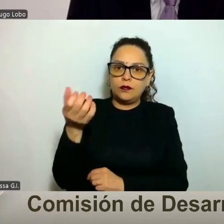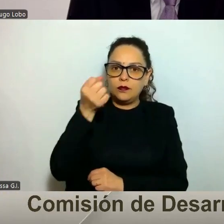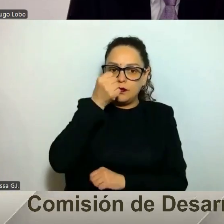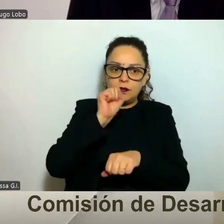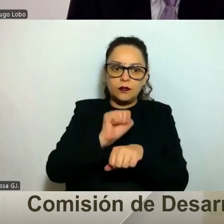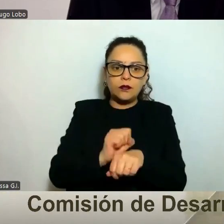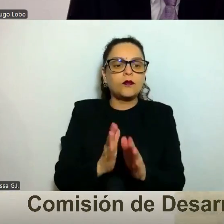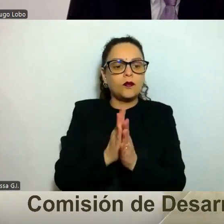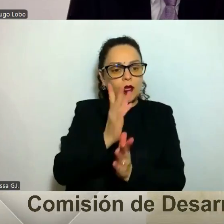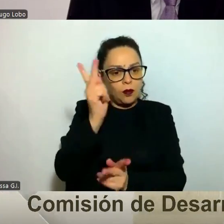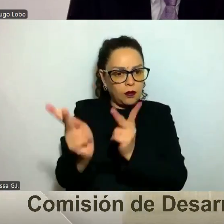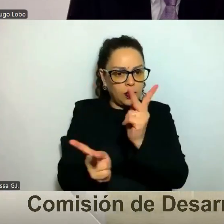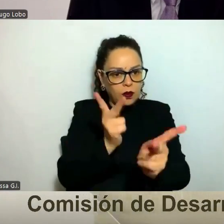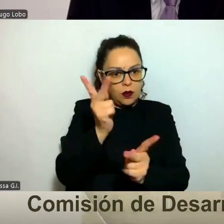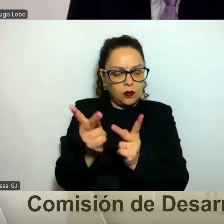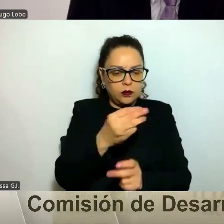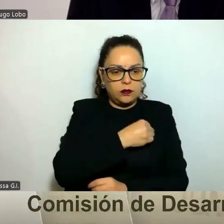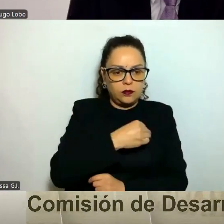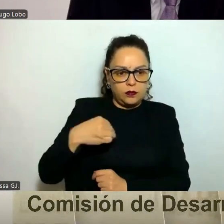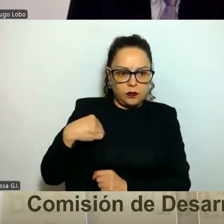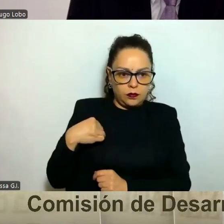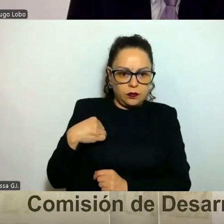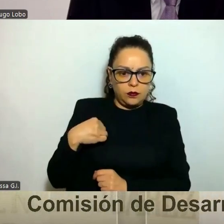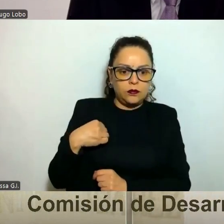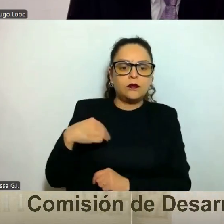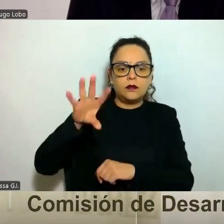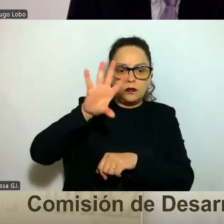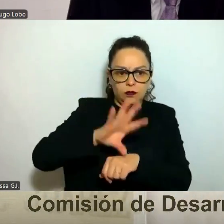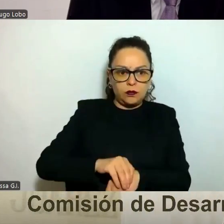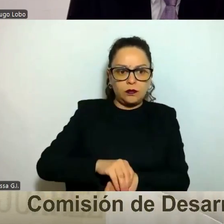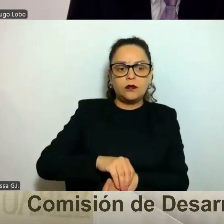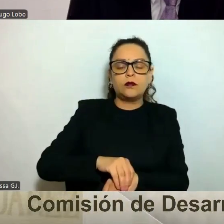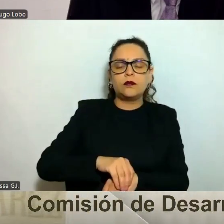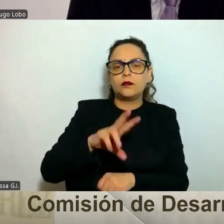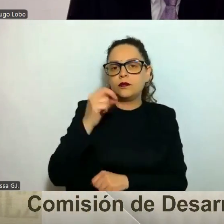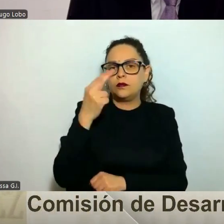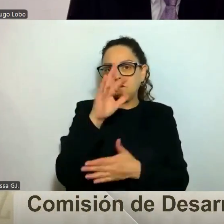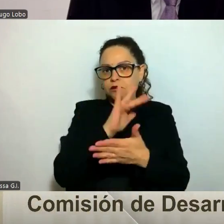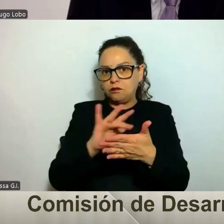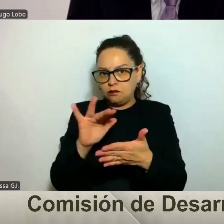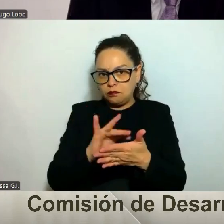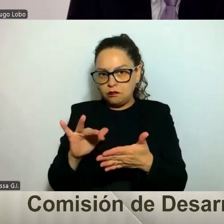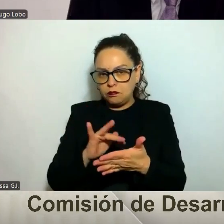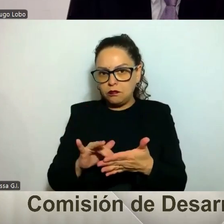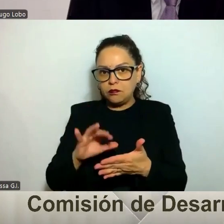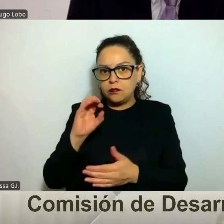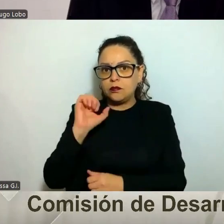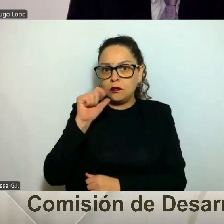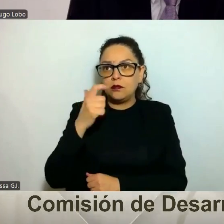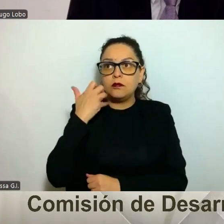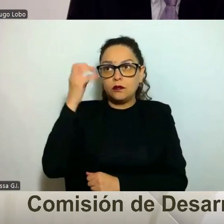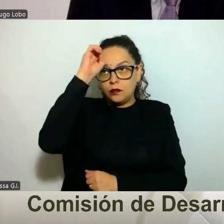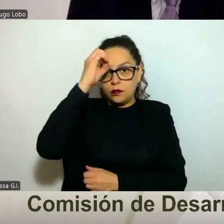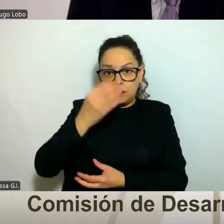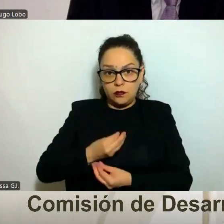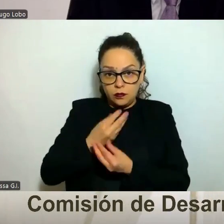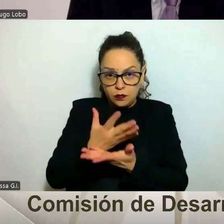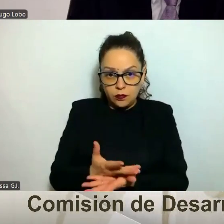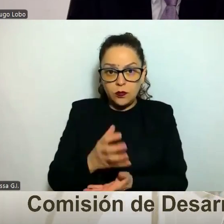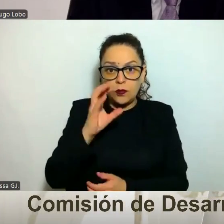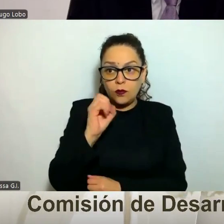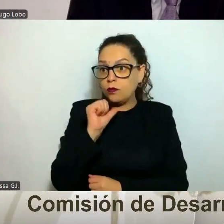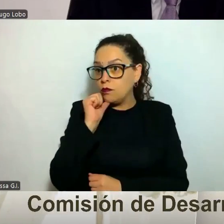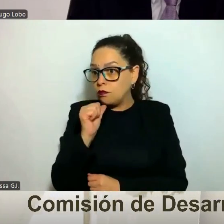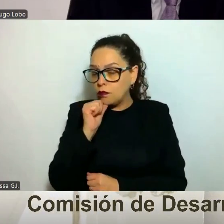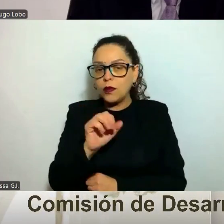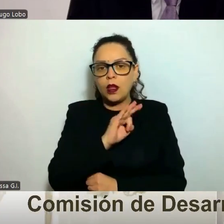secretario, consultar a las y los integrantes si es de dispensarse la lectura, si existe alguna reserva u observación al dictamen, o bien proceder a